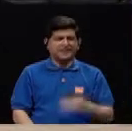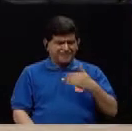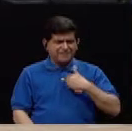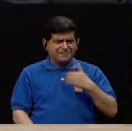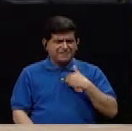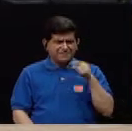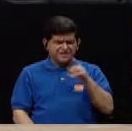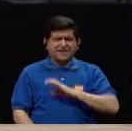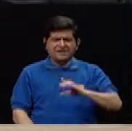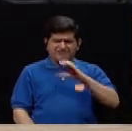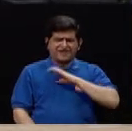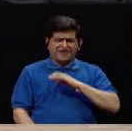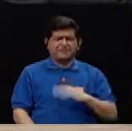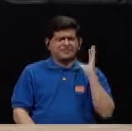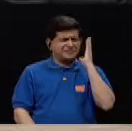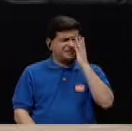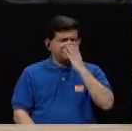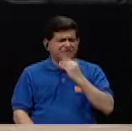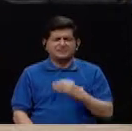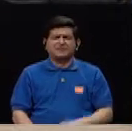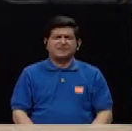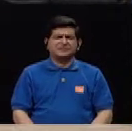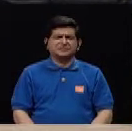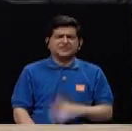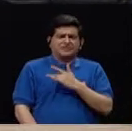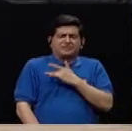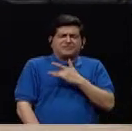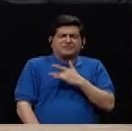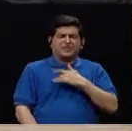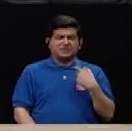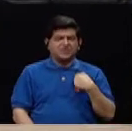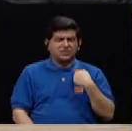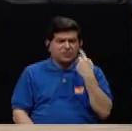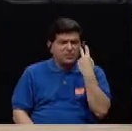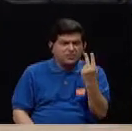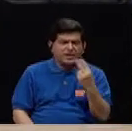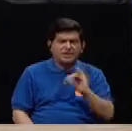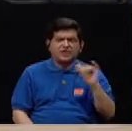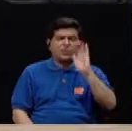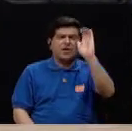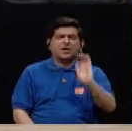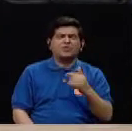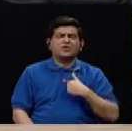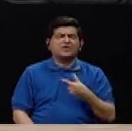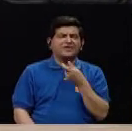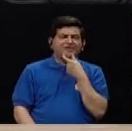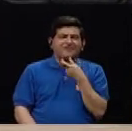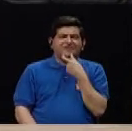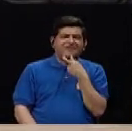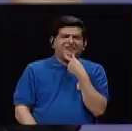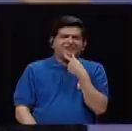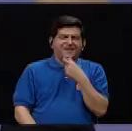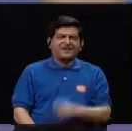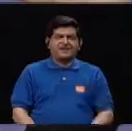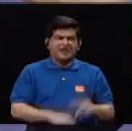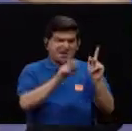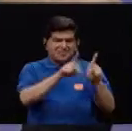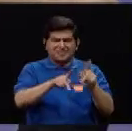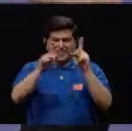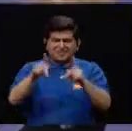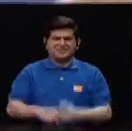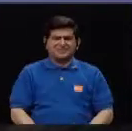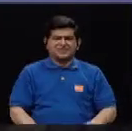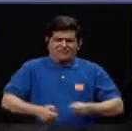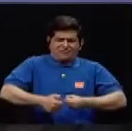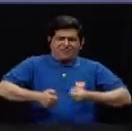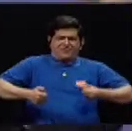y tiene un carácter tan lindo, tan romántico, claro, que lo fui a ver como con ojos de niño, porque me reía de los